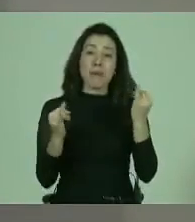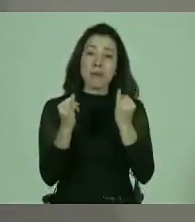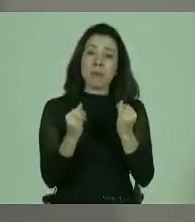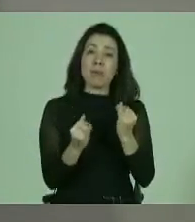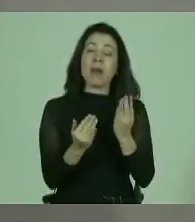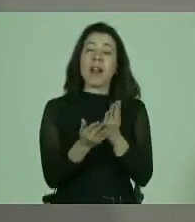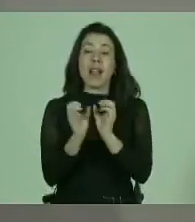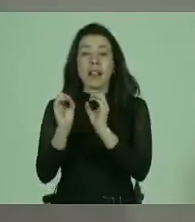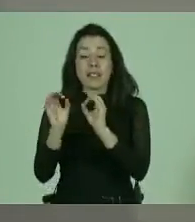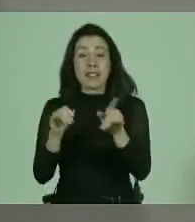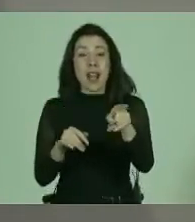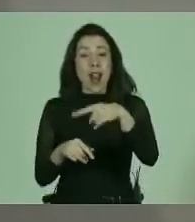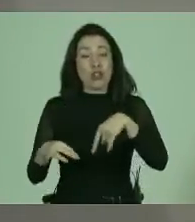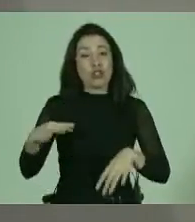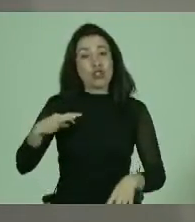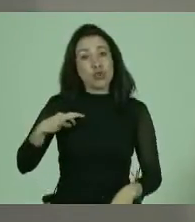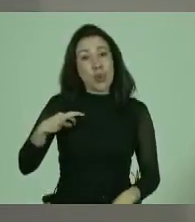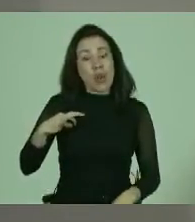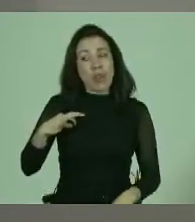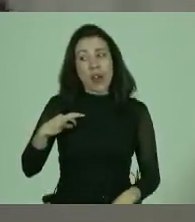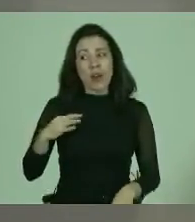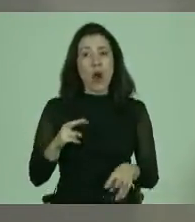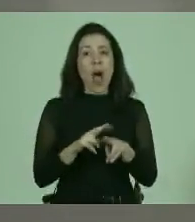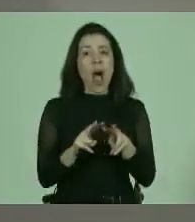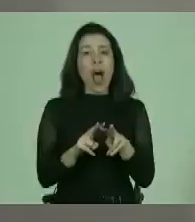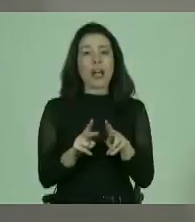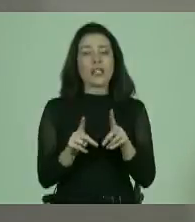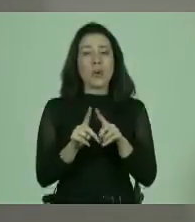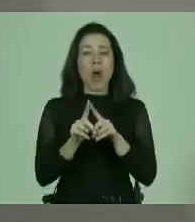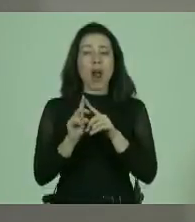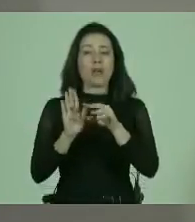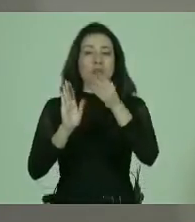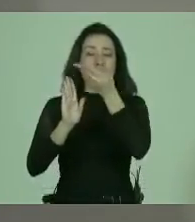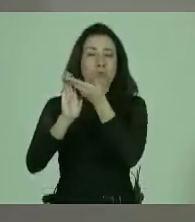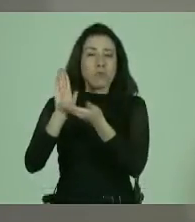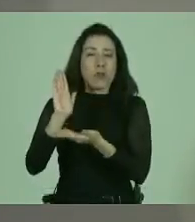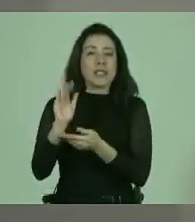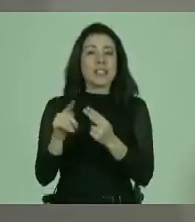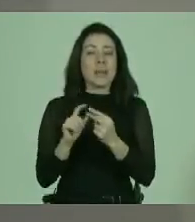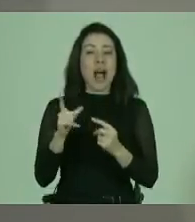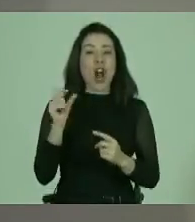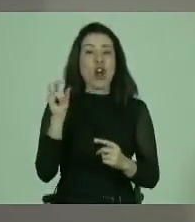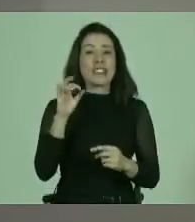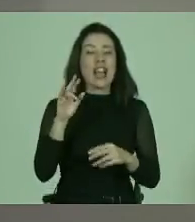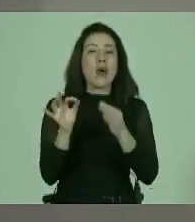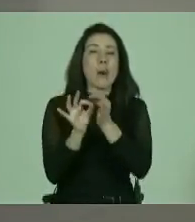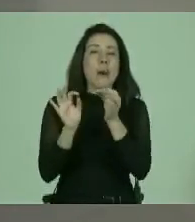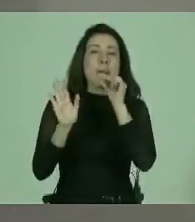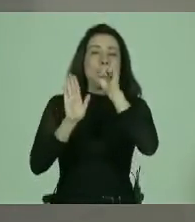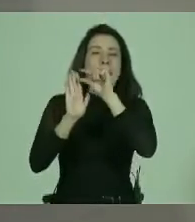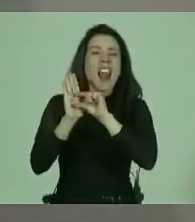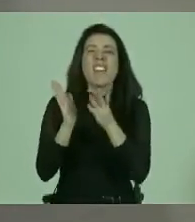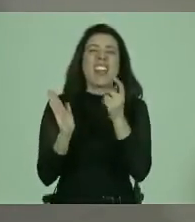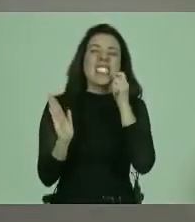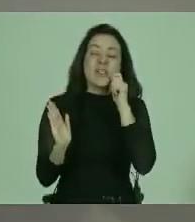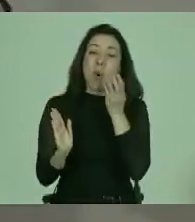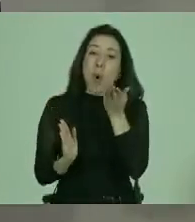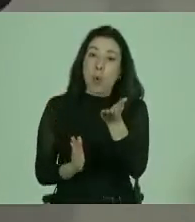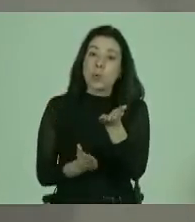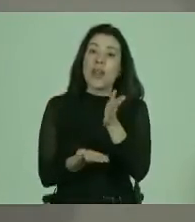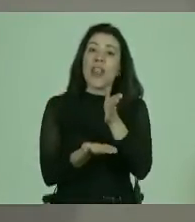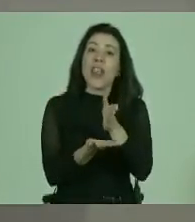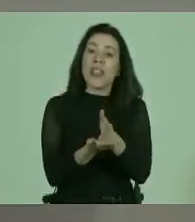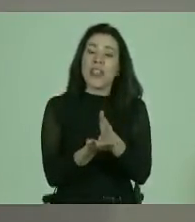tengamos que hacer con nuestros ciudadanos sea hacer una especie de glosario de uso común qué es esto de los ajustes razonables usted tiene que